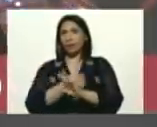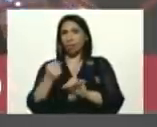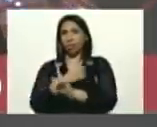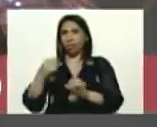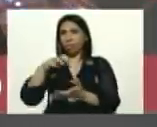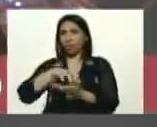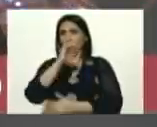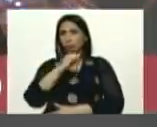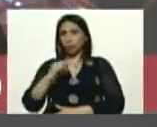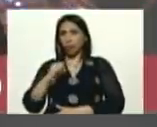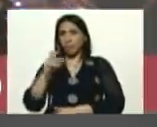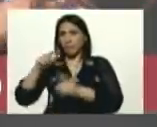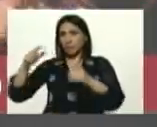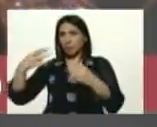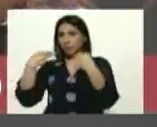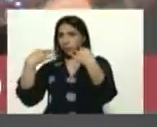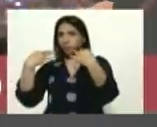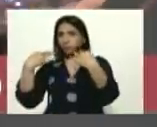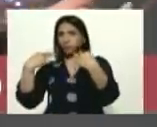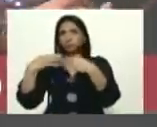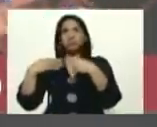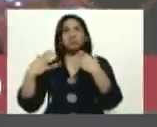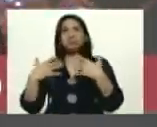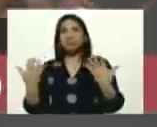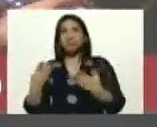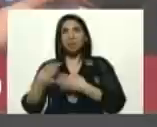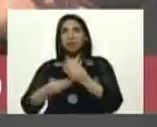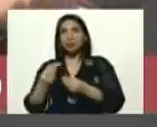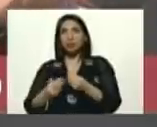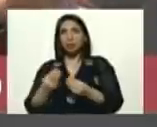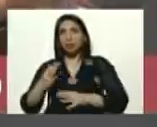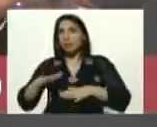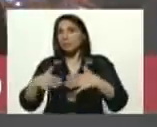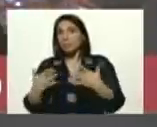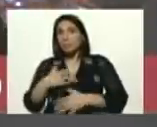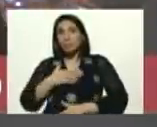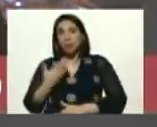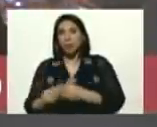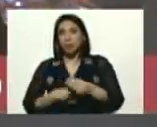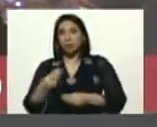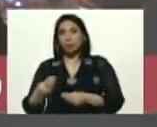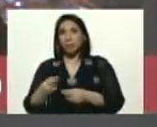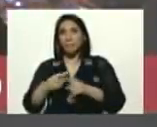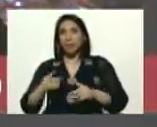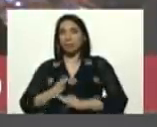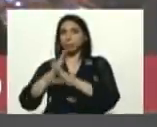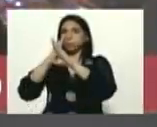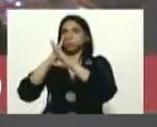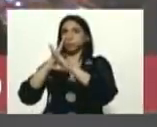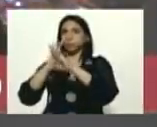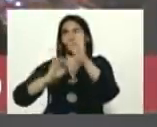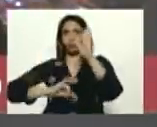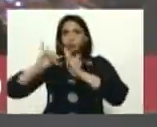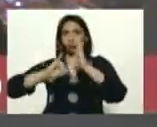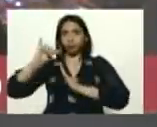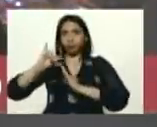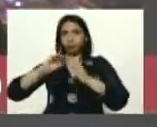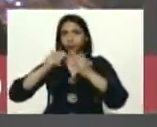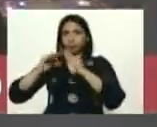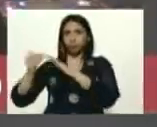Para la gente que nos está sintonizando, ¿qué hacer? ¿Qué se puede hacer para tratar de frenar el incremento de los casos